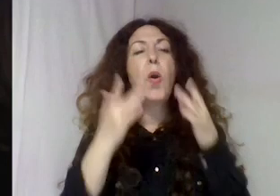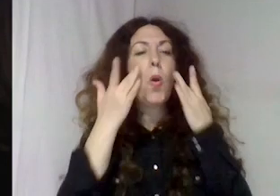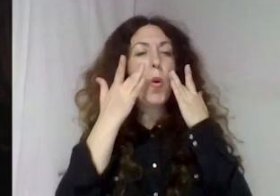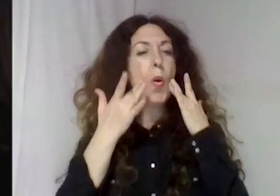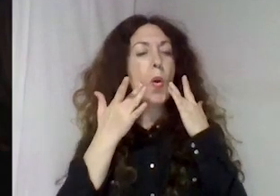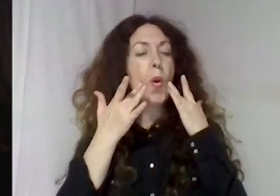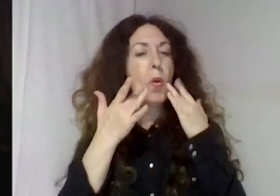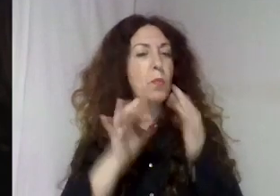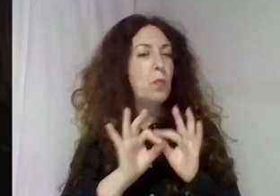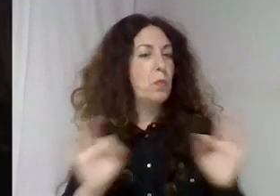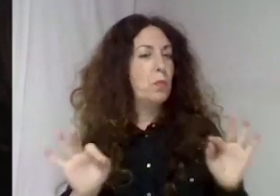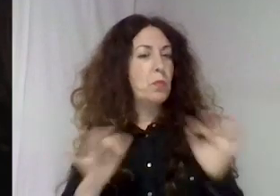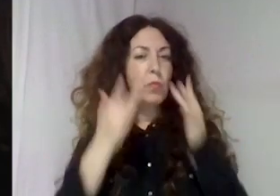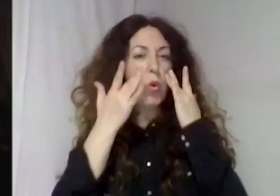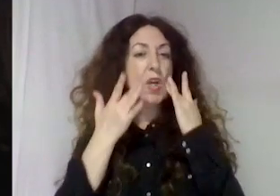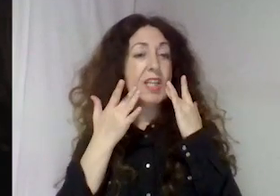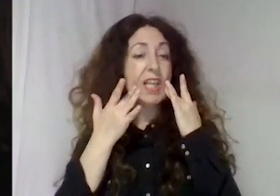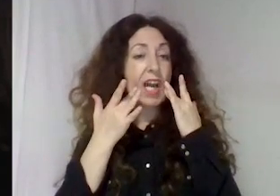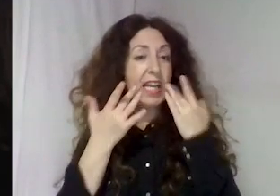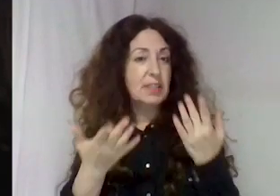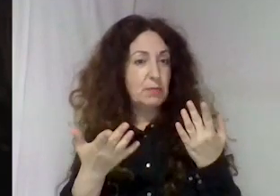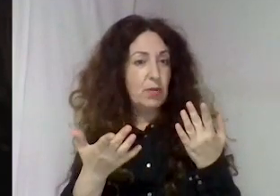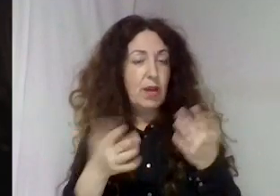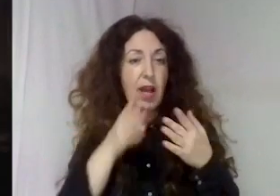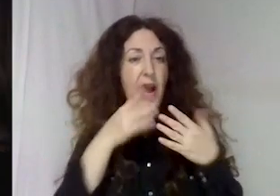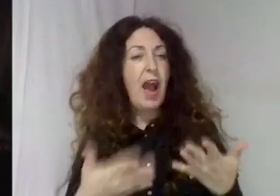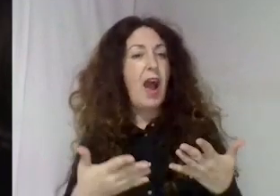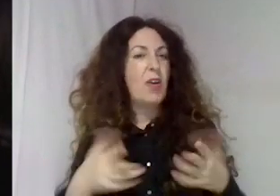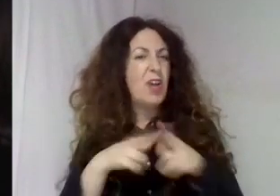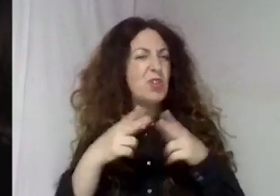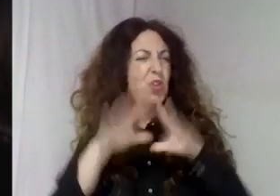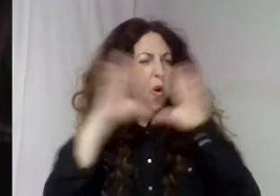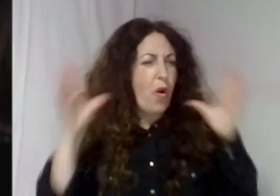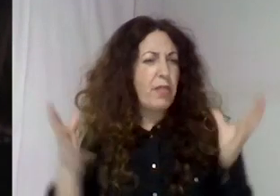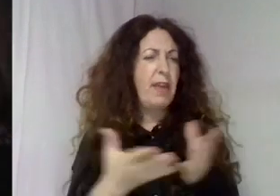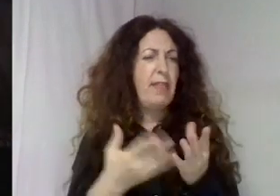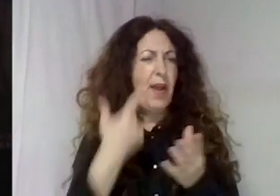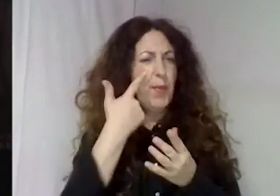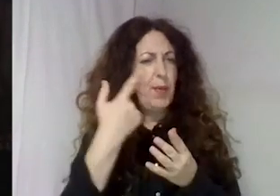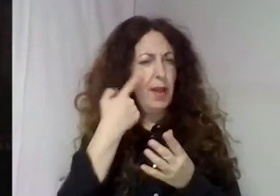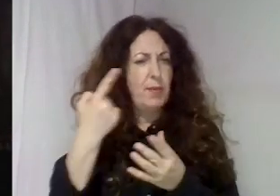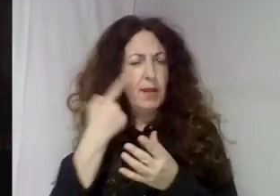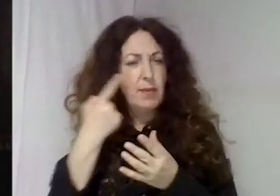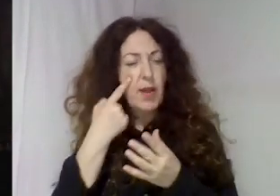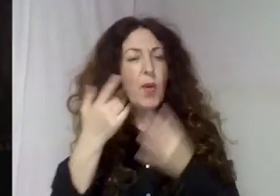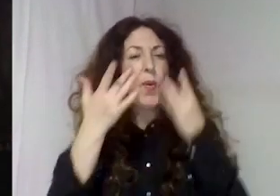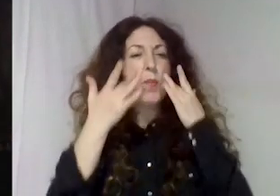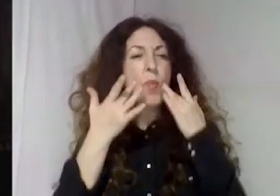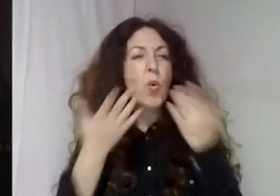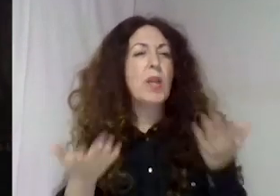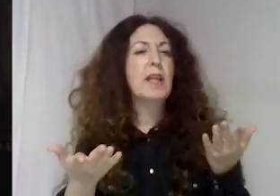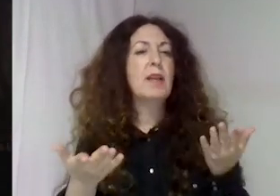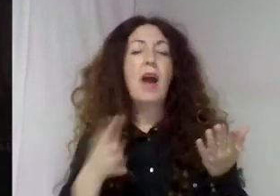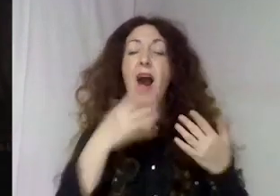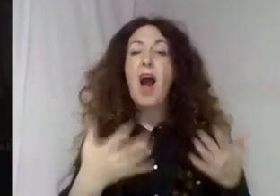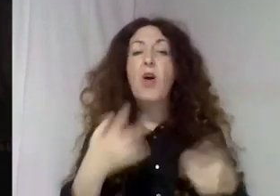cuando Xavier lo planteó en la fundación, lo relacioné inmediatamente con un debate del que fui testigo